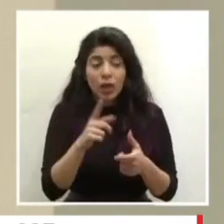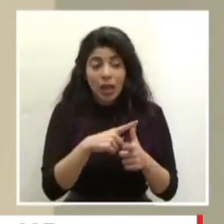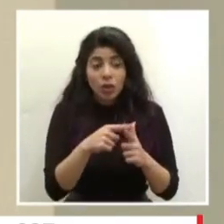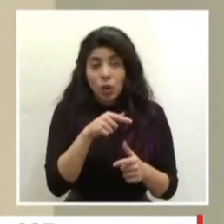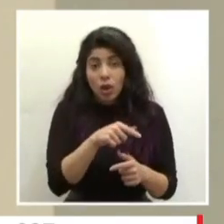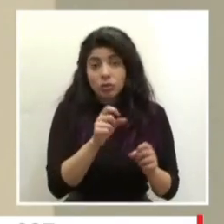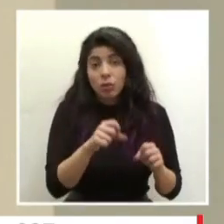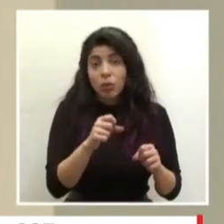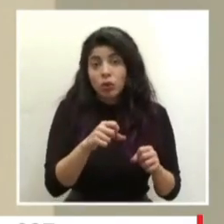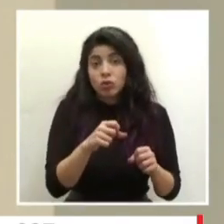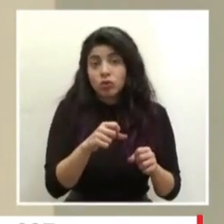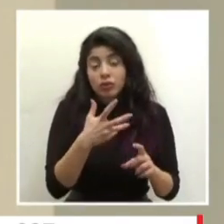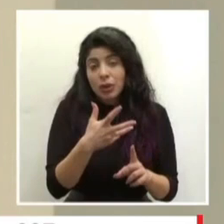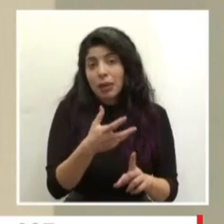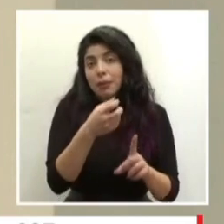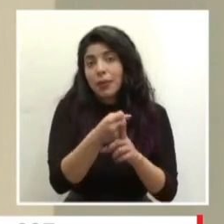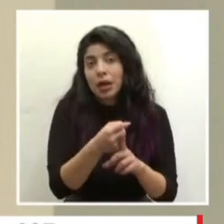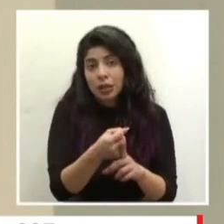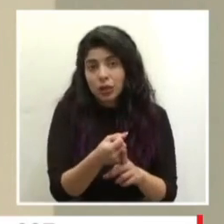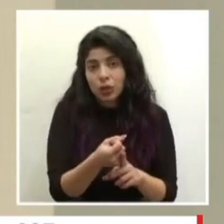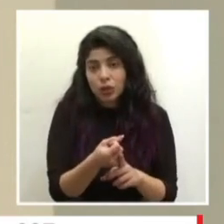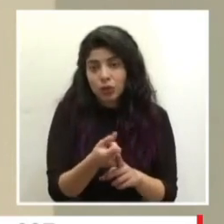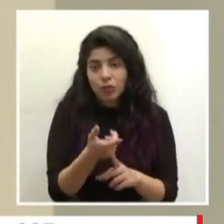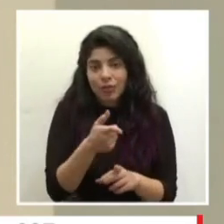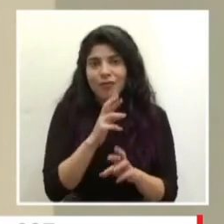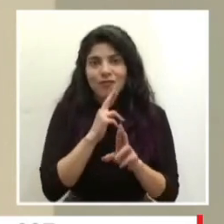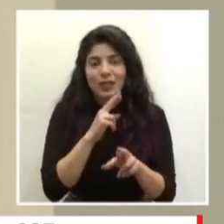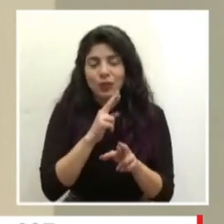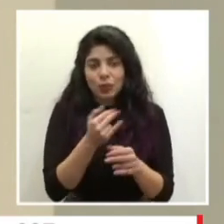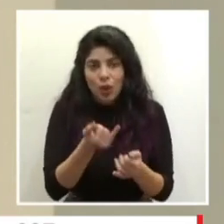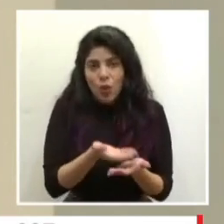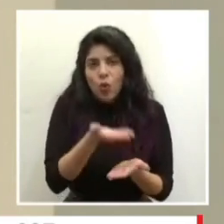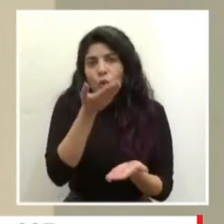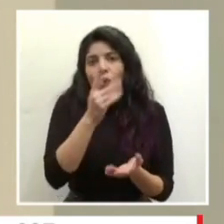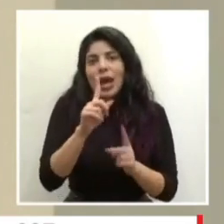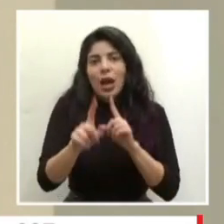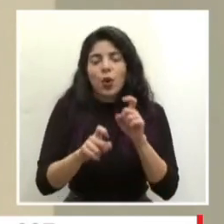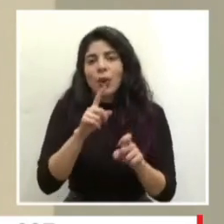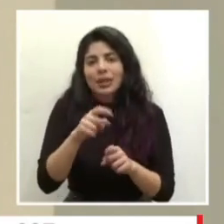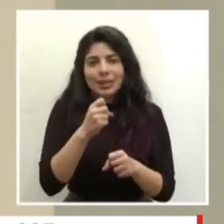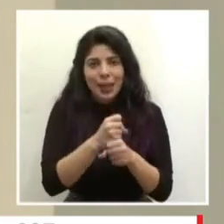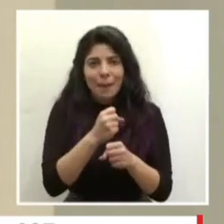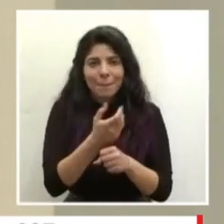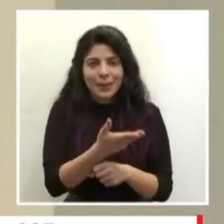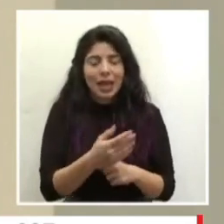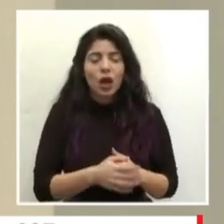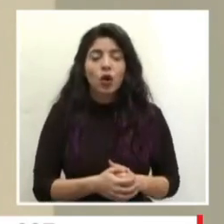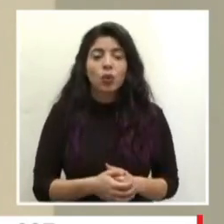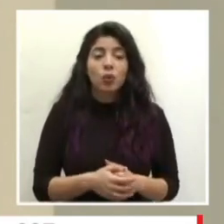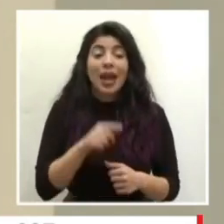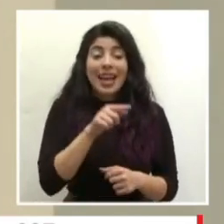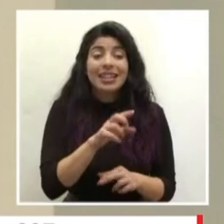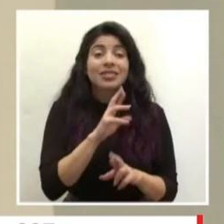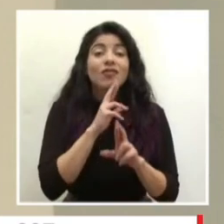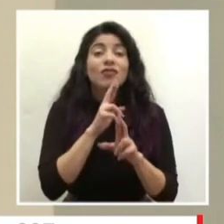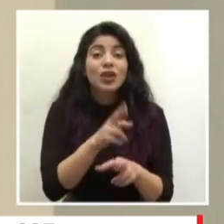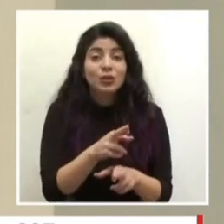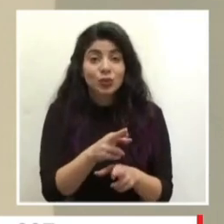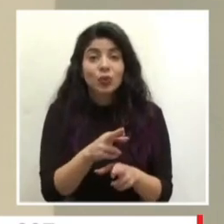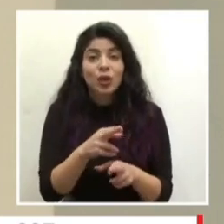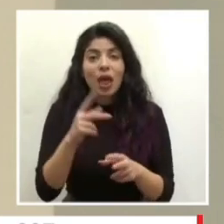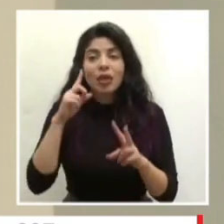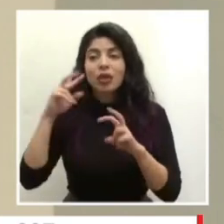se podría estar traduciendo en este resultado que estamos viendo en la encuesta continua de empleo, en este resultado de este ejercicio